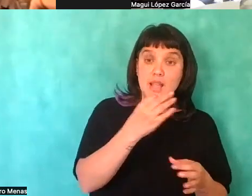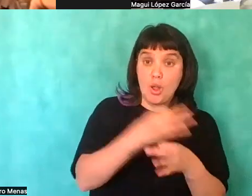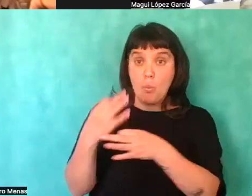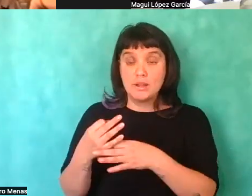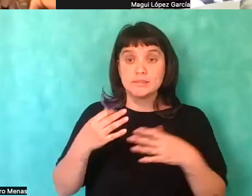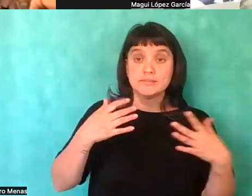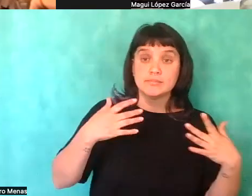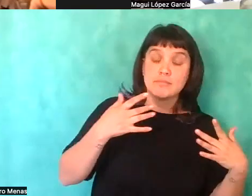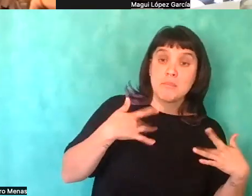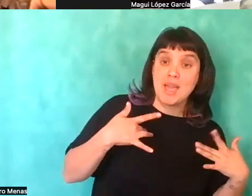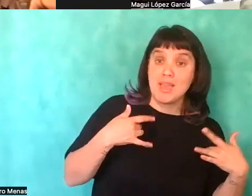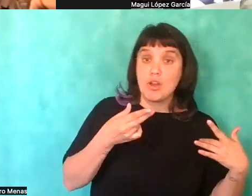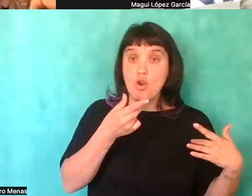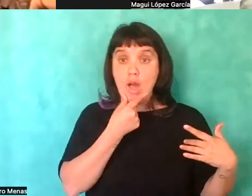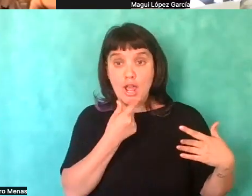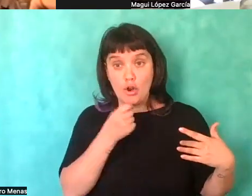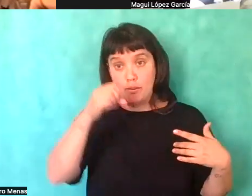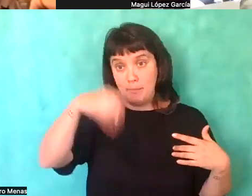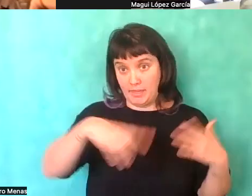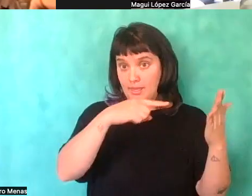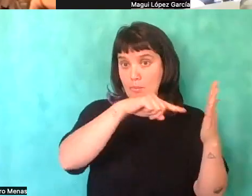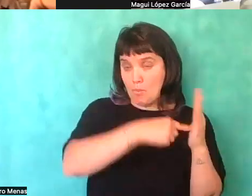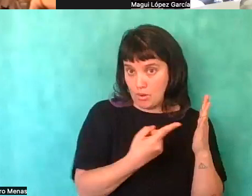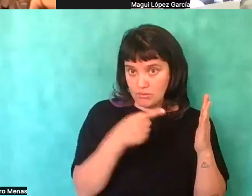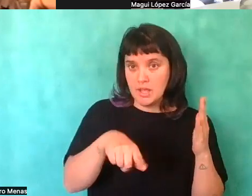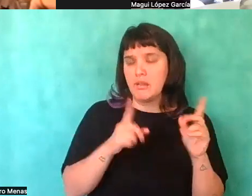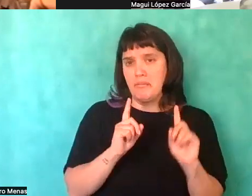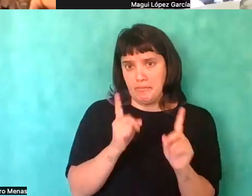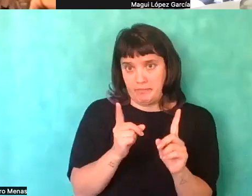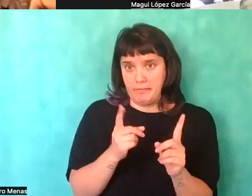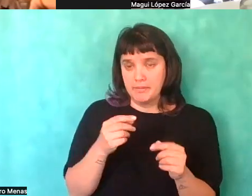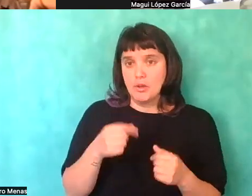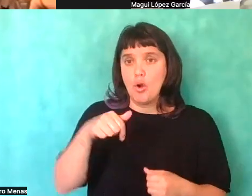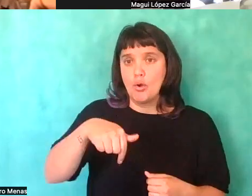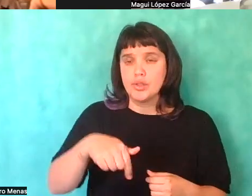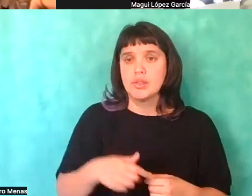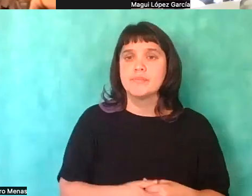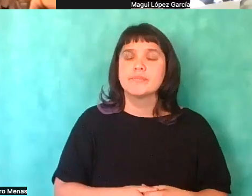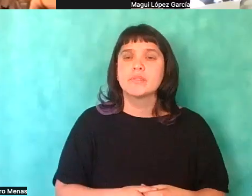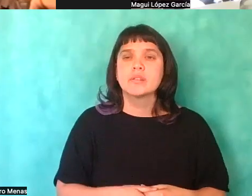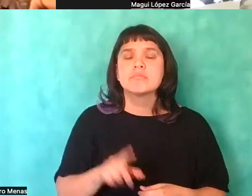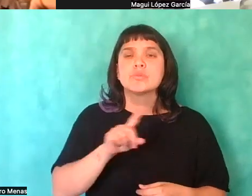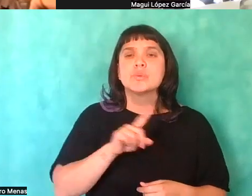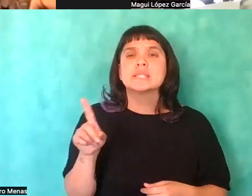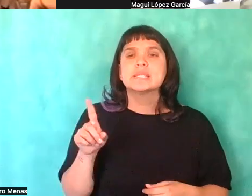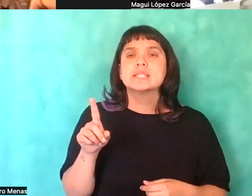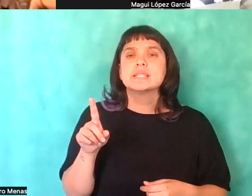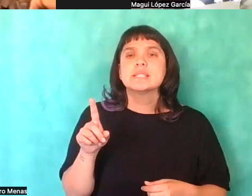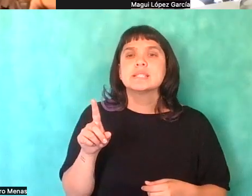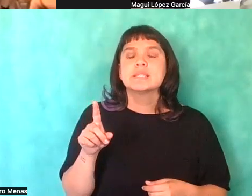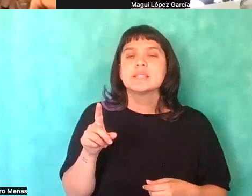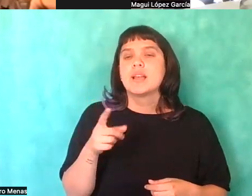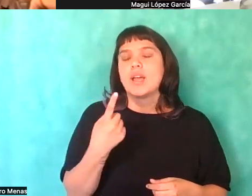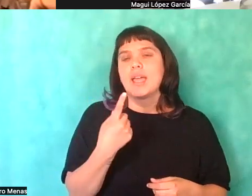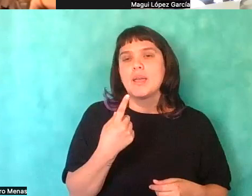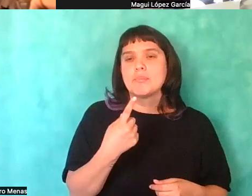y Osvaldo Mañasco. ¿Están en Buenos Aires? Están en Buenos Aires y siguen existiendo. ya no son más una para niños y otra para niñas,